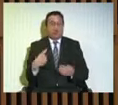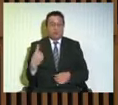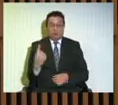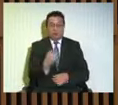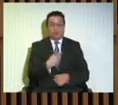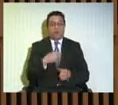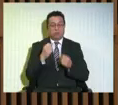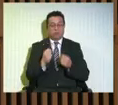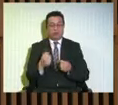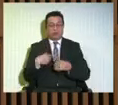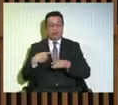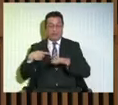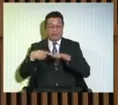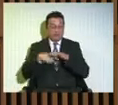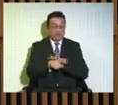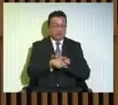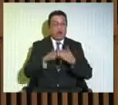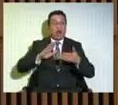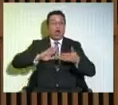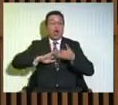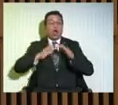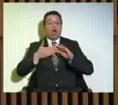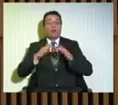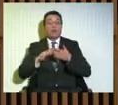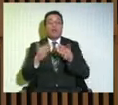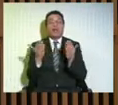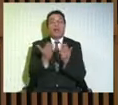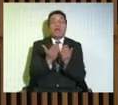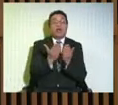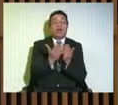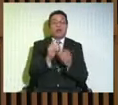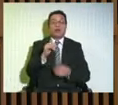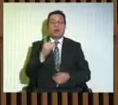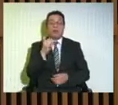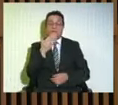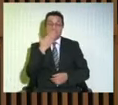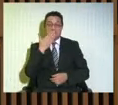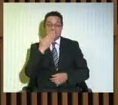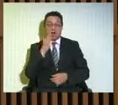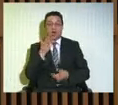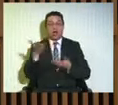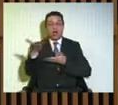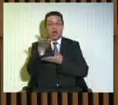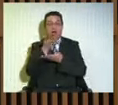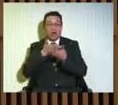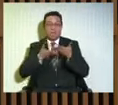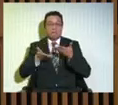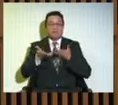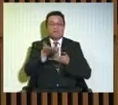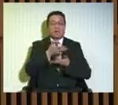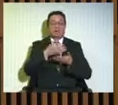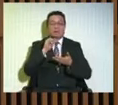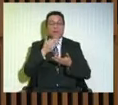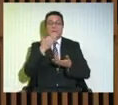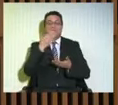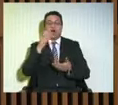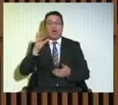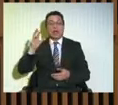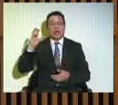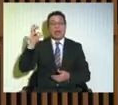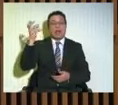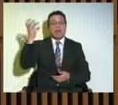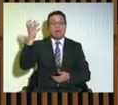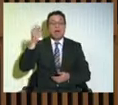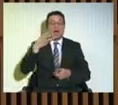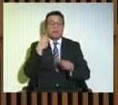de intervenir en las comunidades escolares, de mejorar la convivencia, de mejorar el clima, de